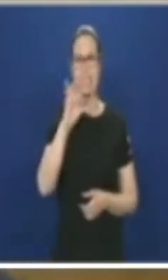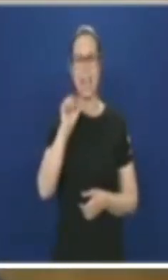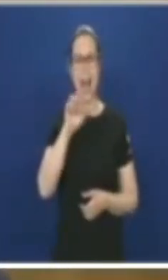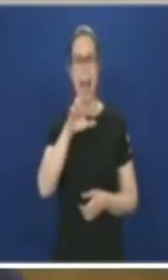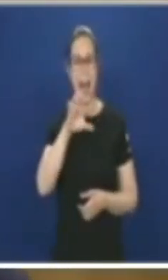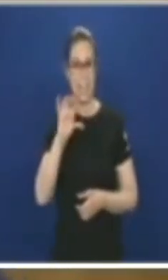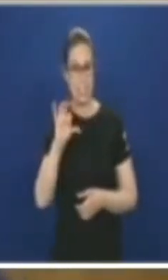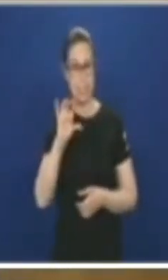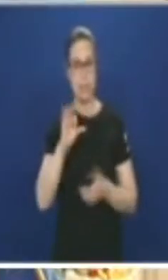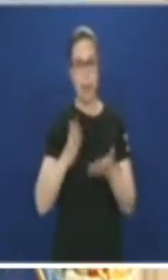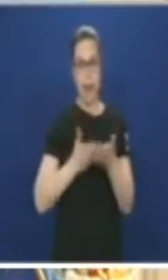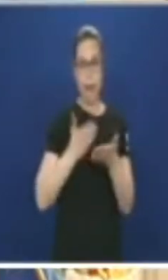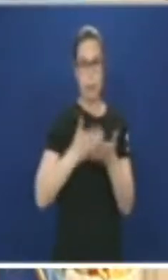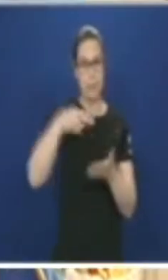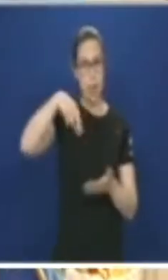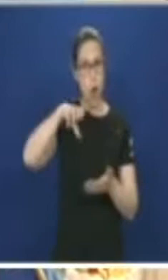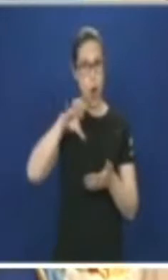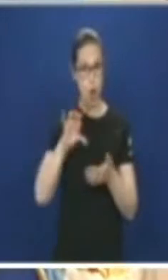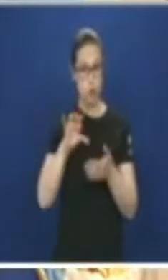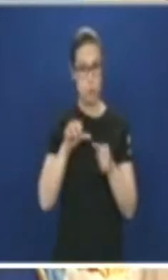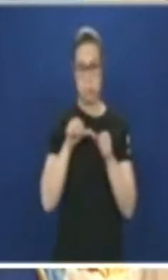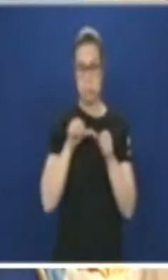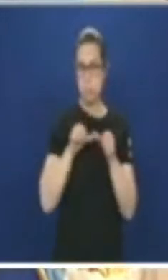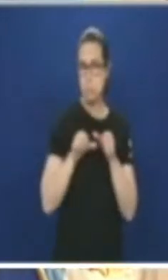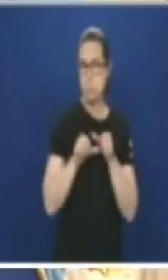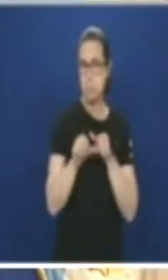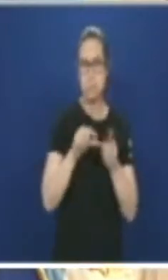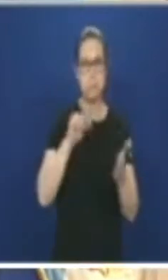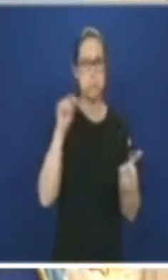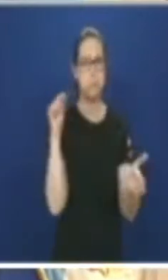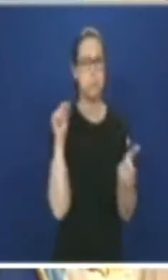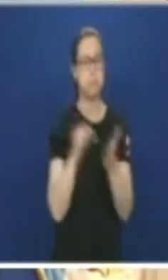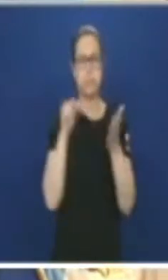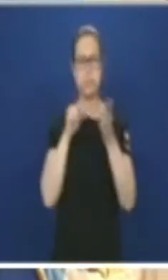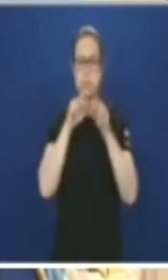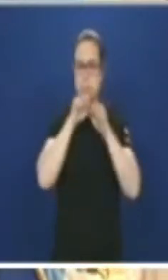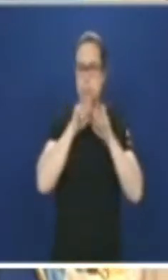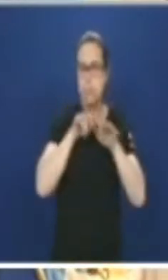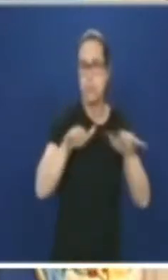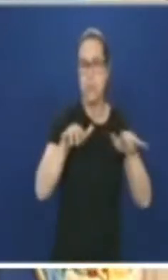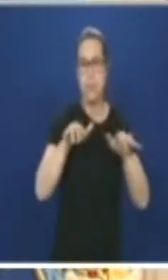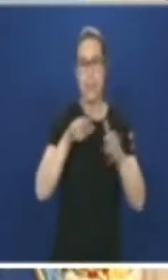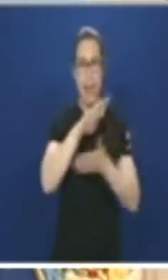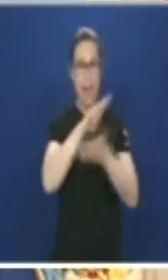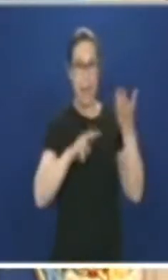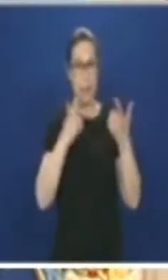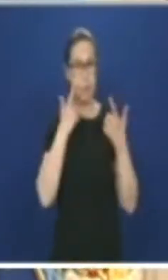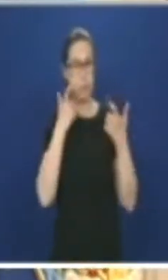revista Nós conqueriu o respeto unánime das persoas cultas do país.